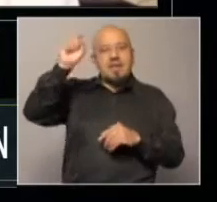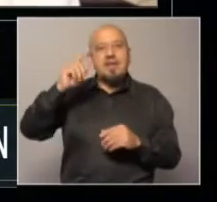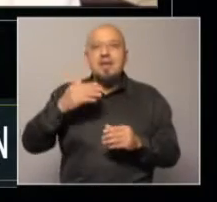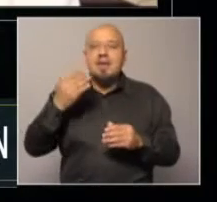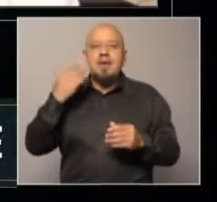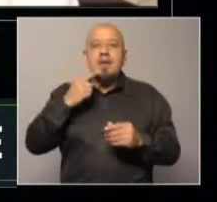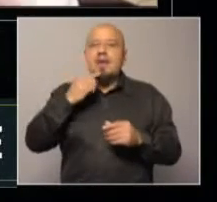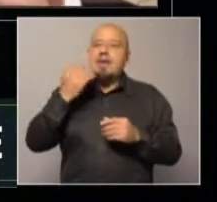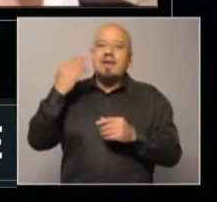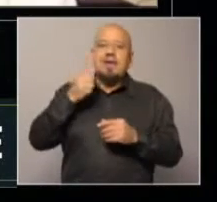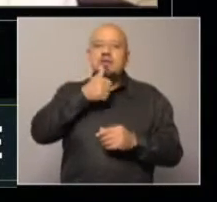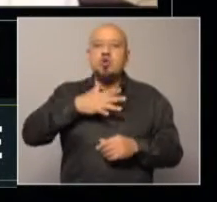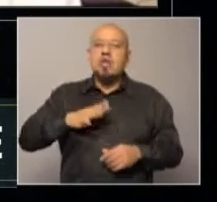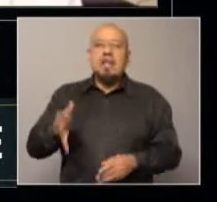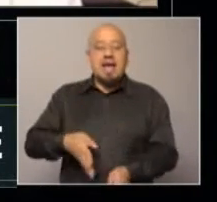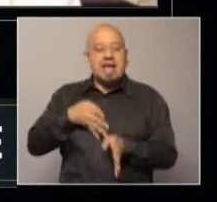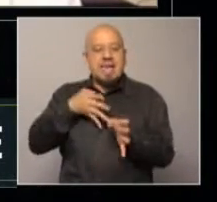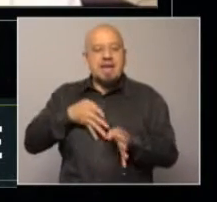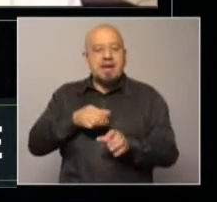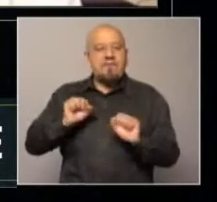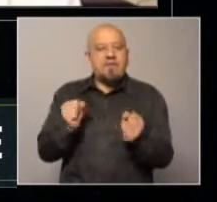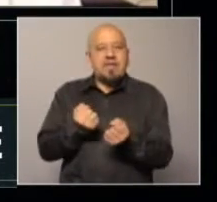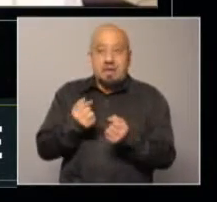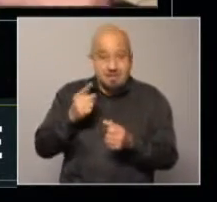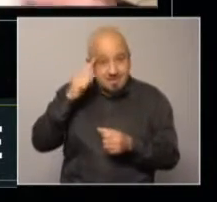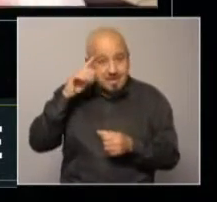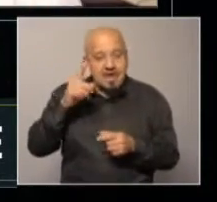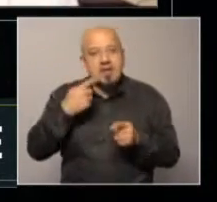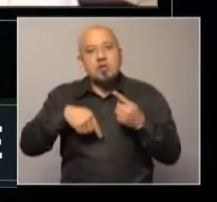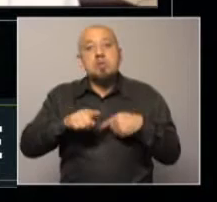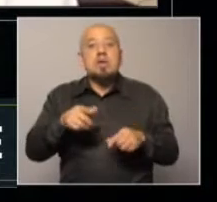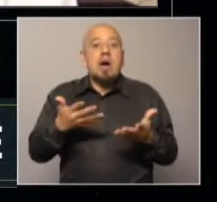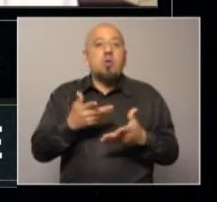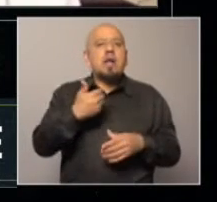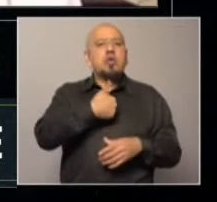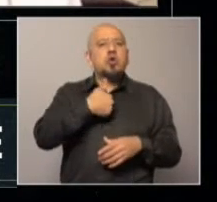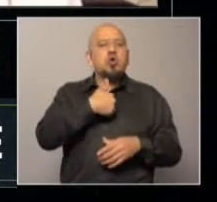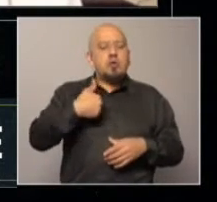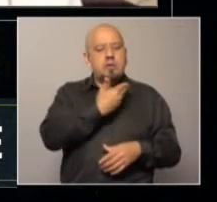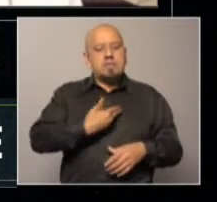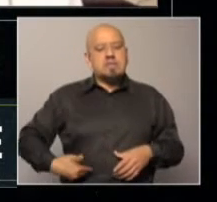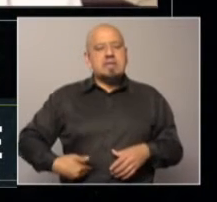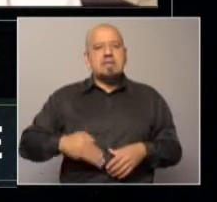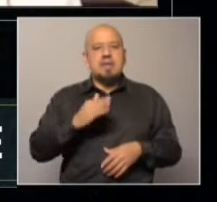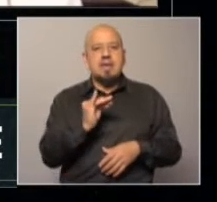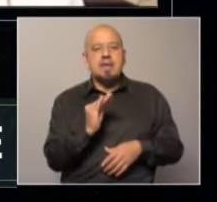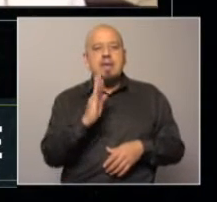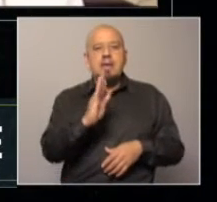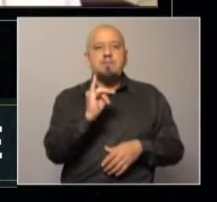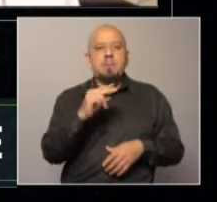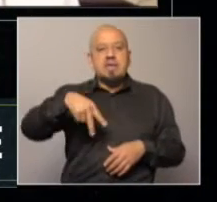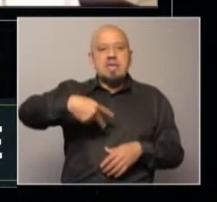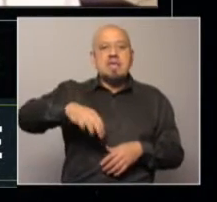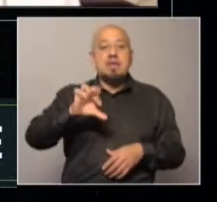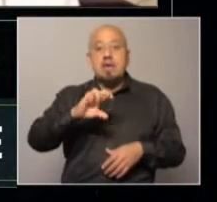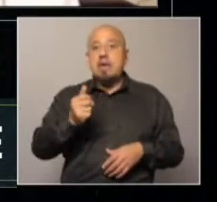en la Constitución de ese concepto. ¿Cómo queda Piñera? Yo creo que queda en